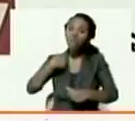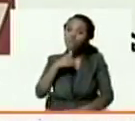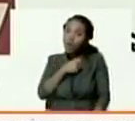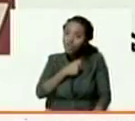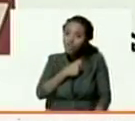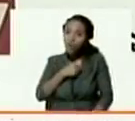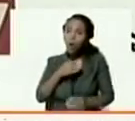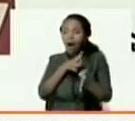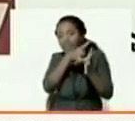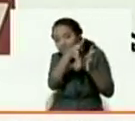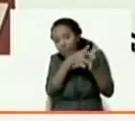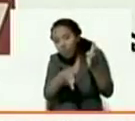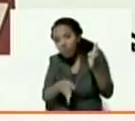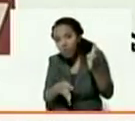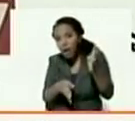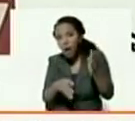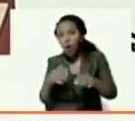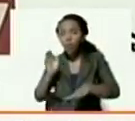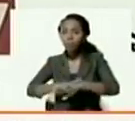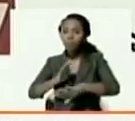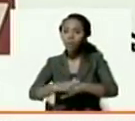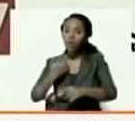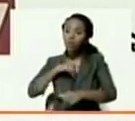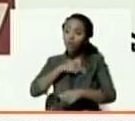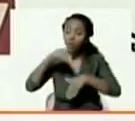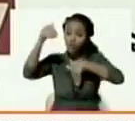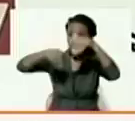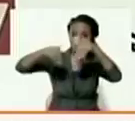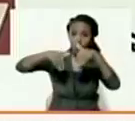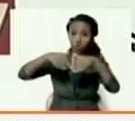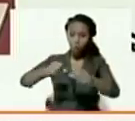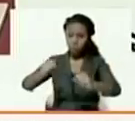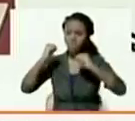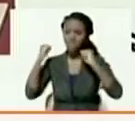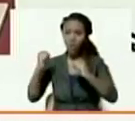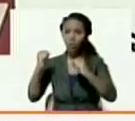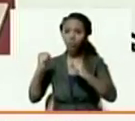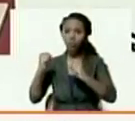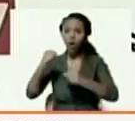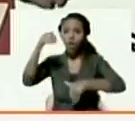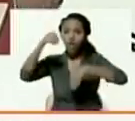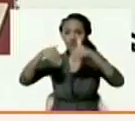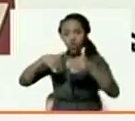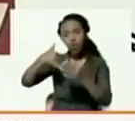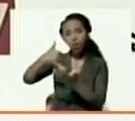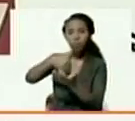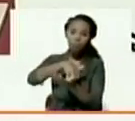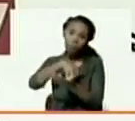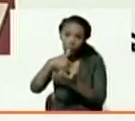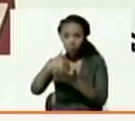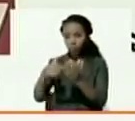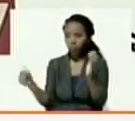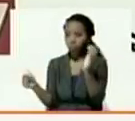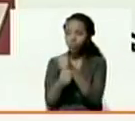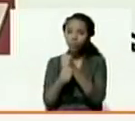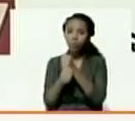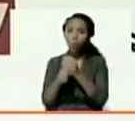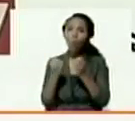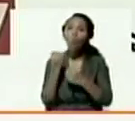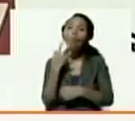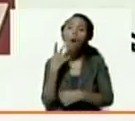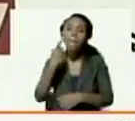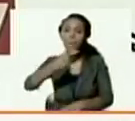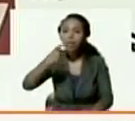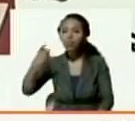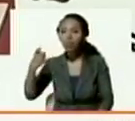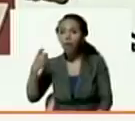dentro de nuestra estructura lo que consideramos votos duros, lo que consideramos votos blandos que nos hemos encontrado, cuántas personas